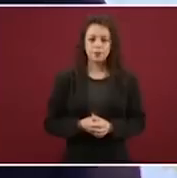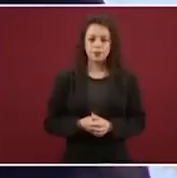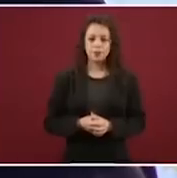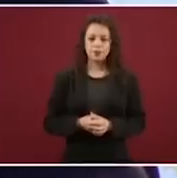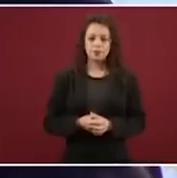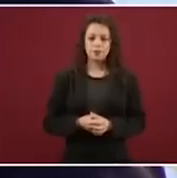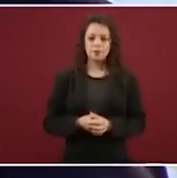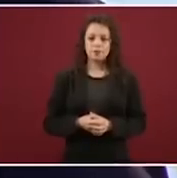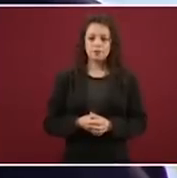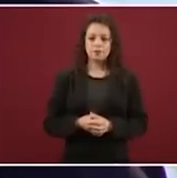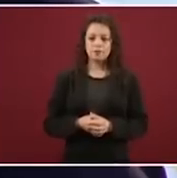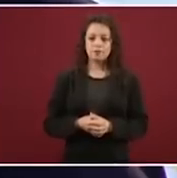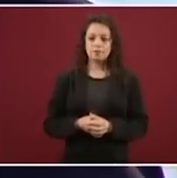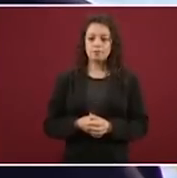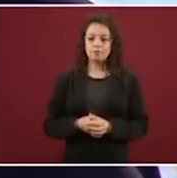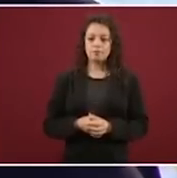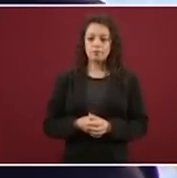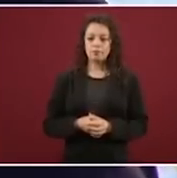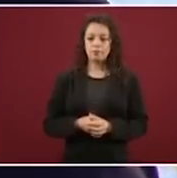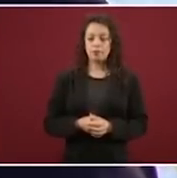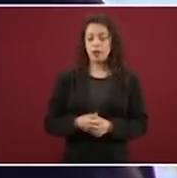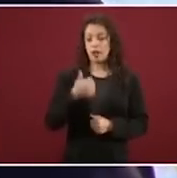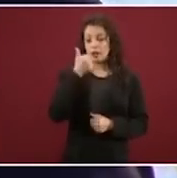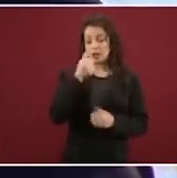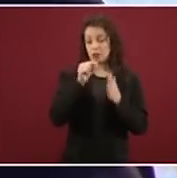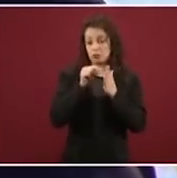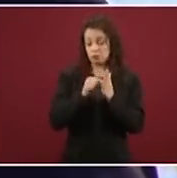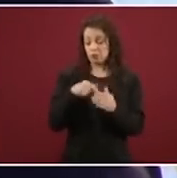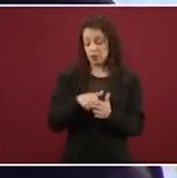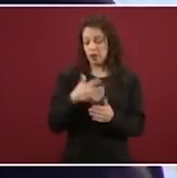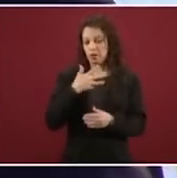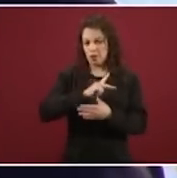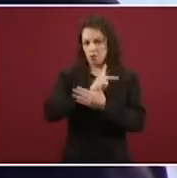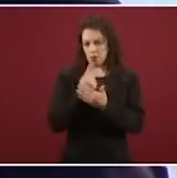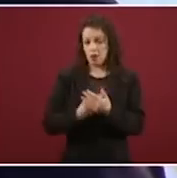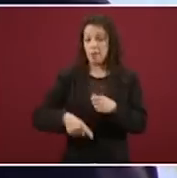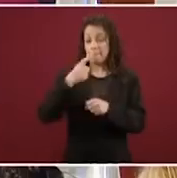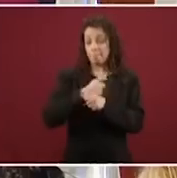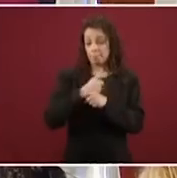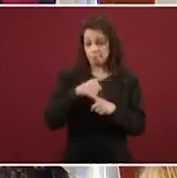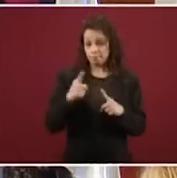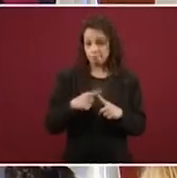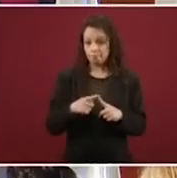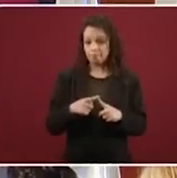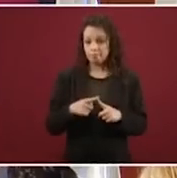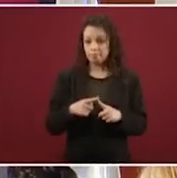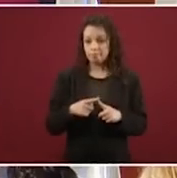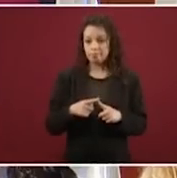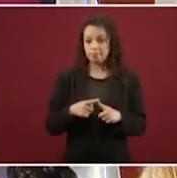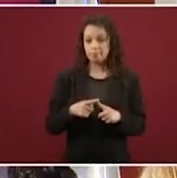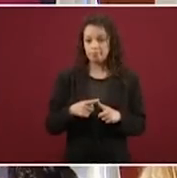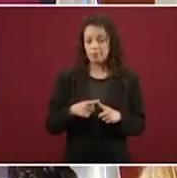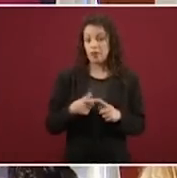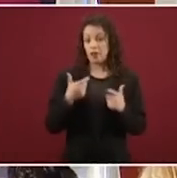seis premisas se sustenta este programa. La primera es precisamente la distribución directa